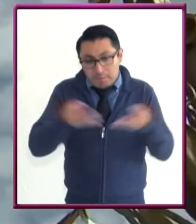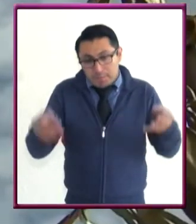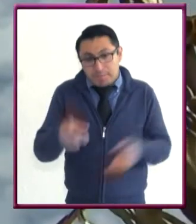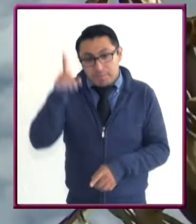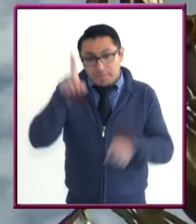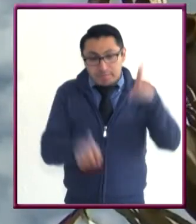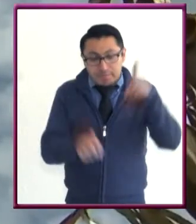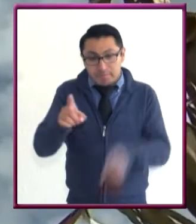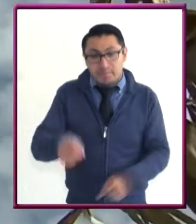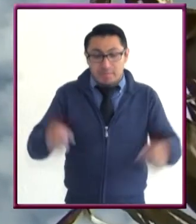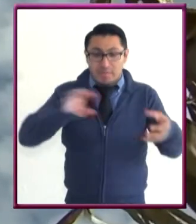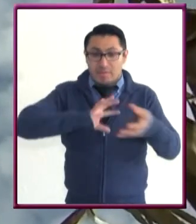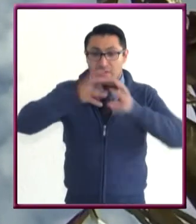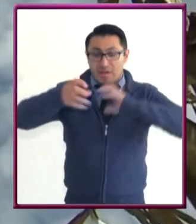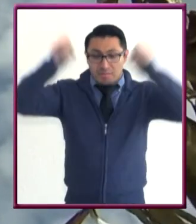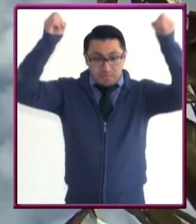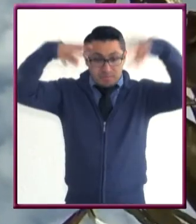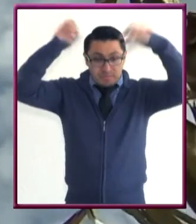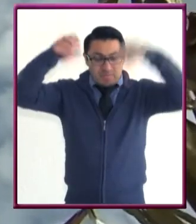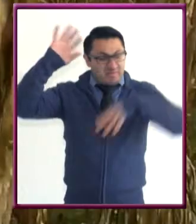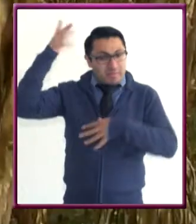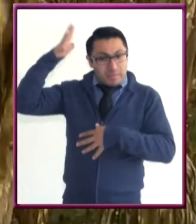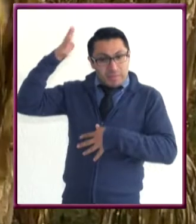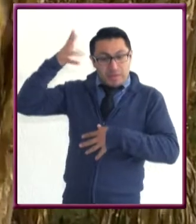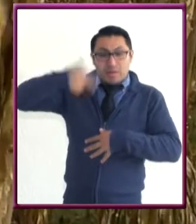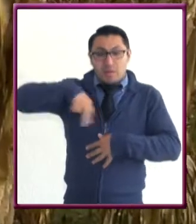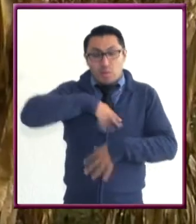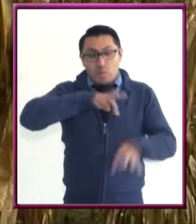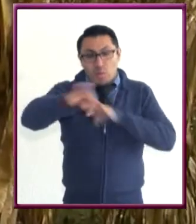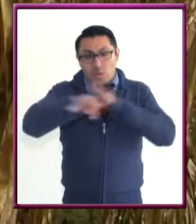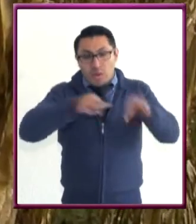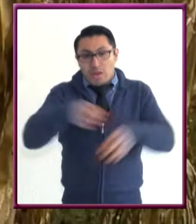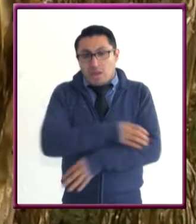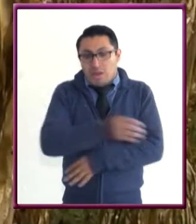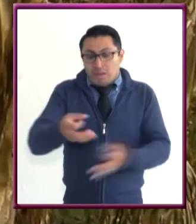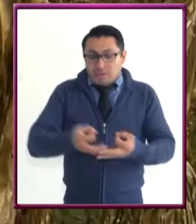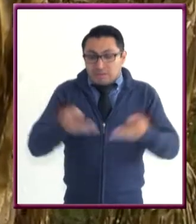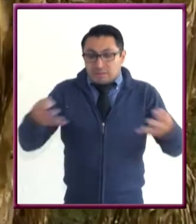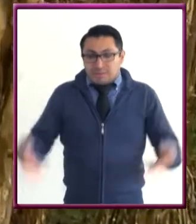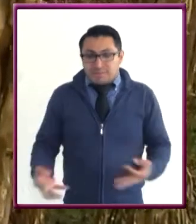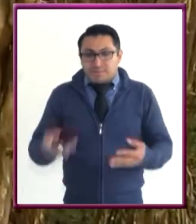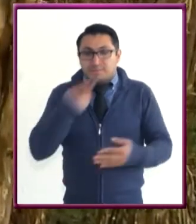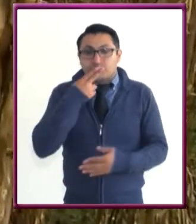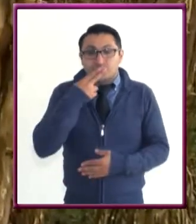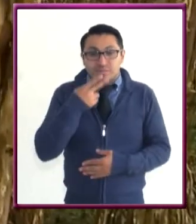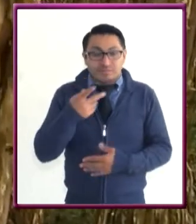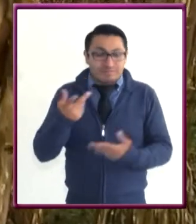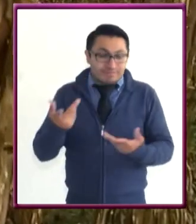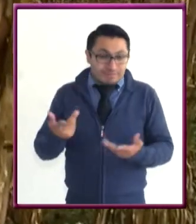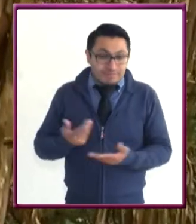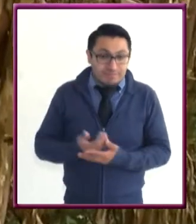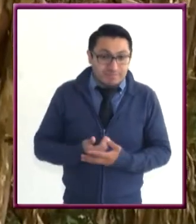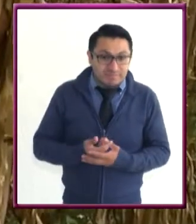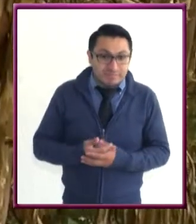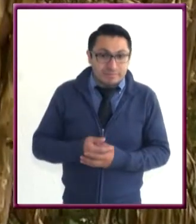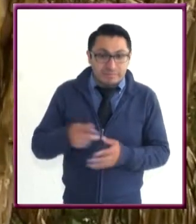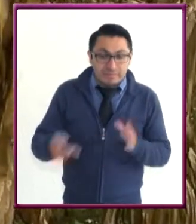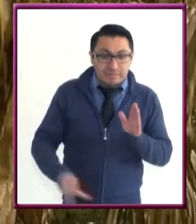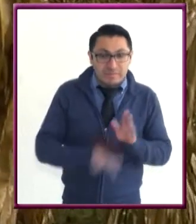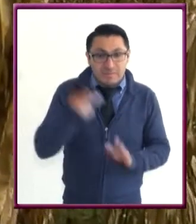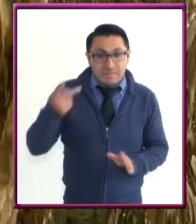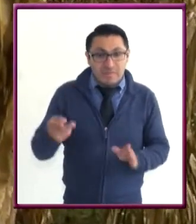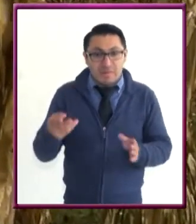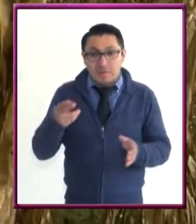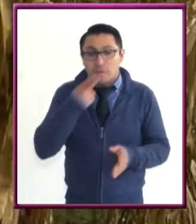la humedad, el clima, pues vamos a hacer las labores, a deshiervar la tierra sin utilizar herbicidas. Volvemos a hacer